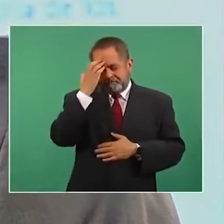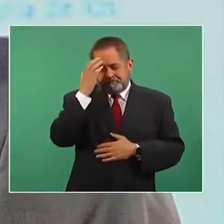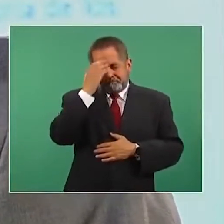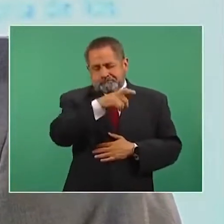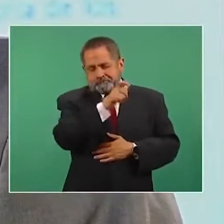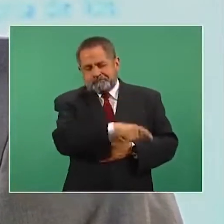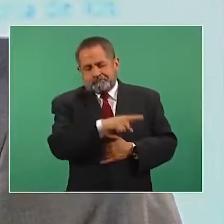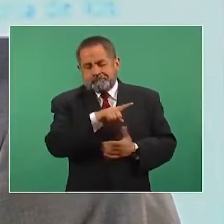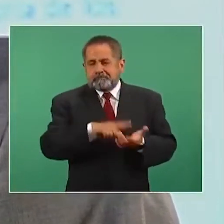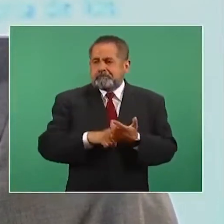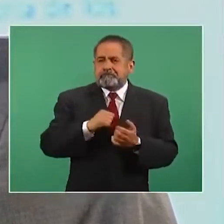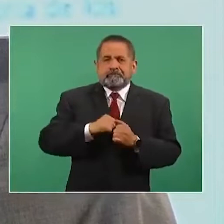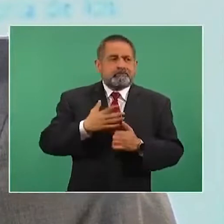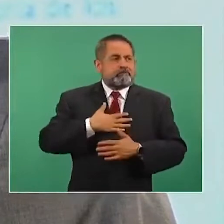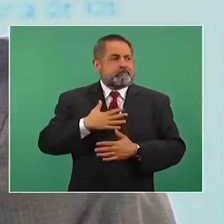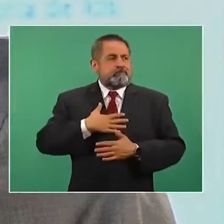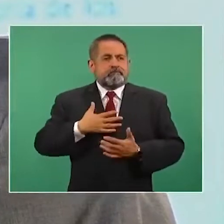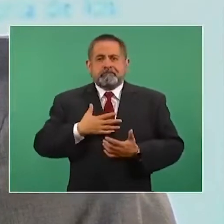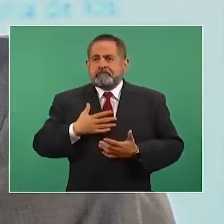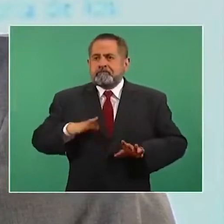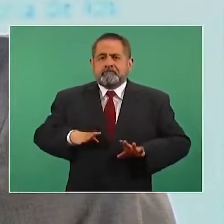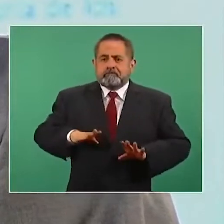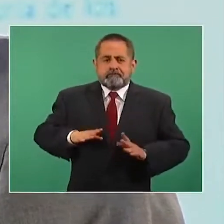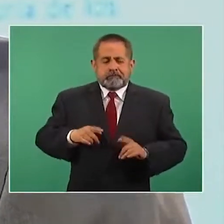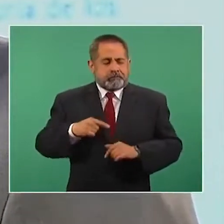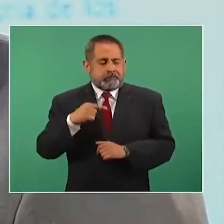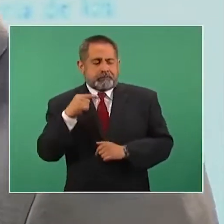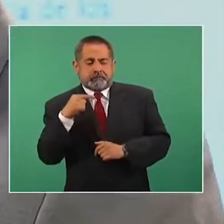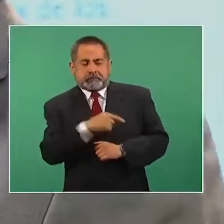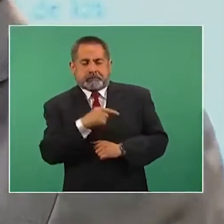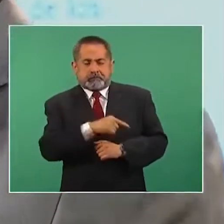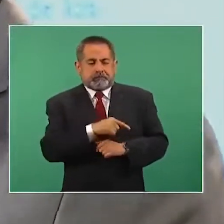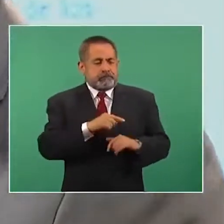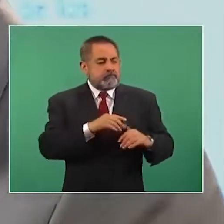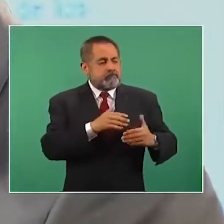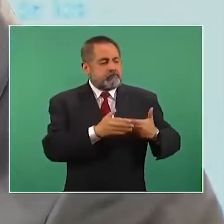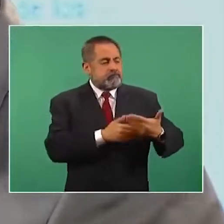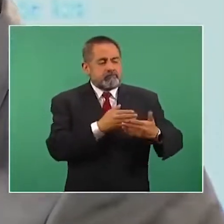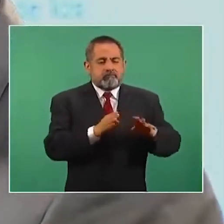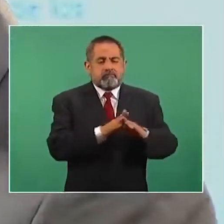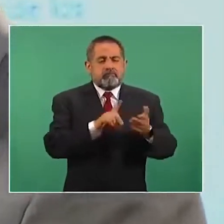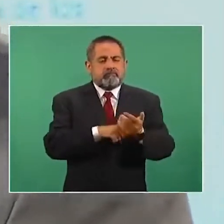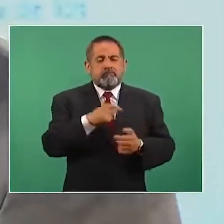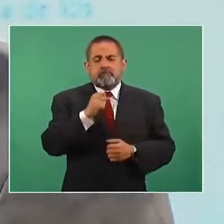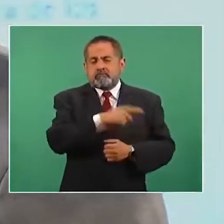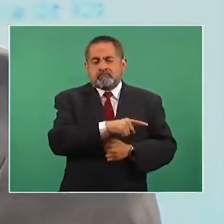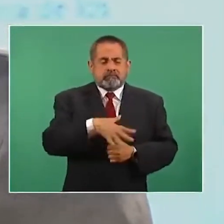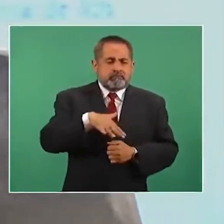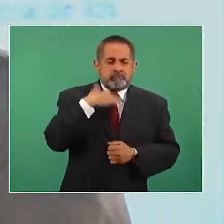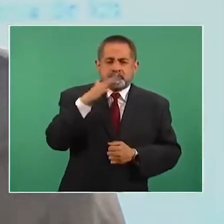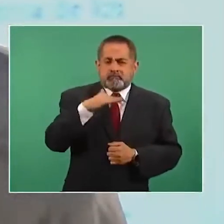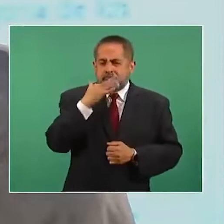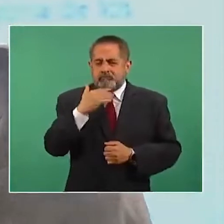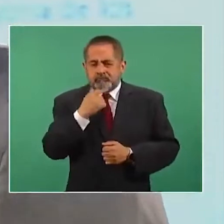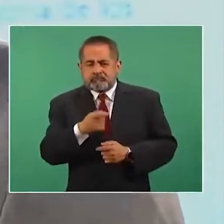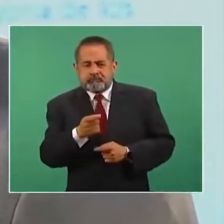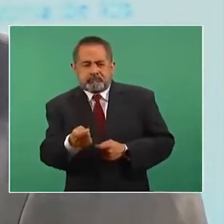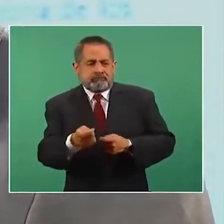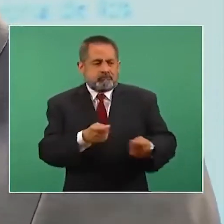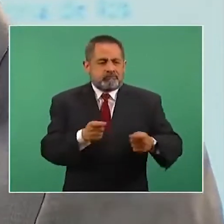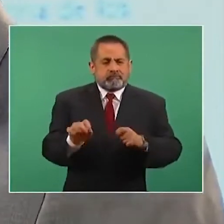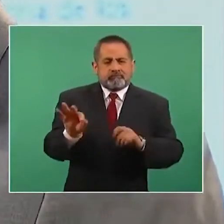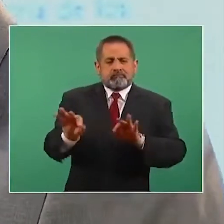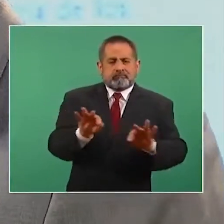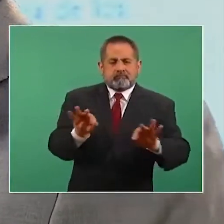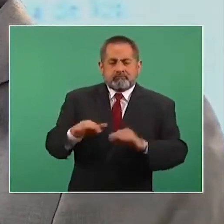económicos y políticos tenían como modus operandi la corrupción y el